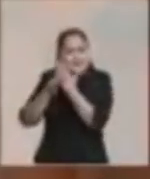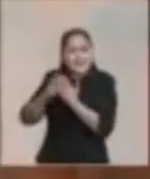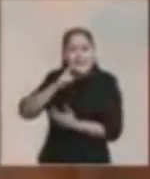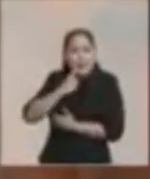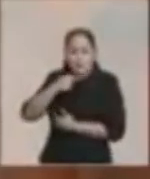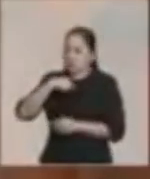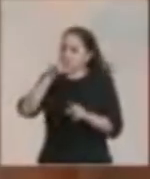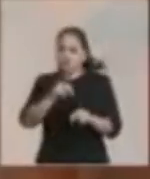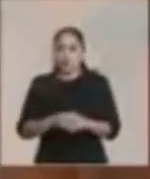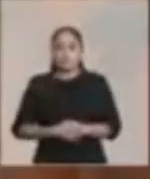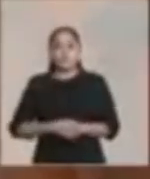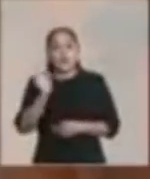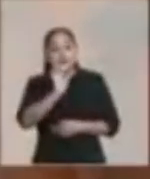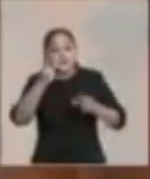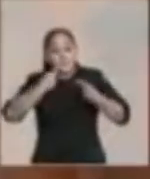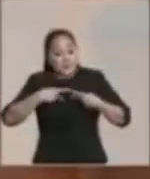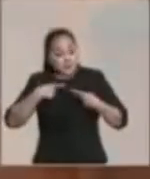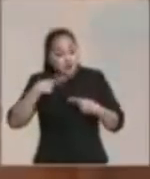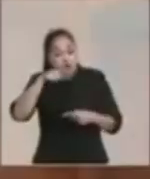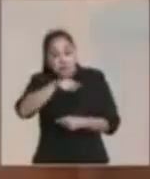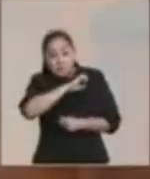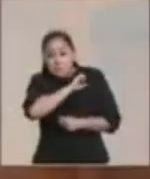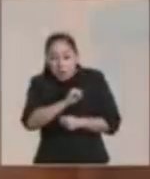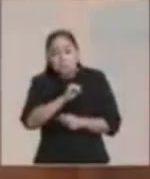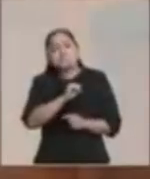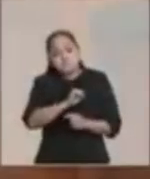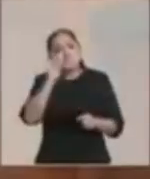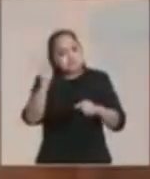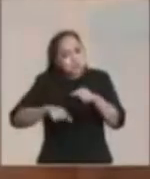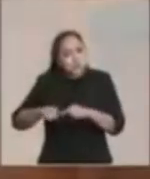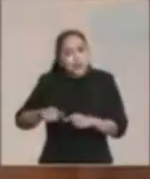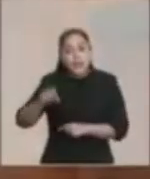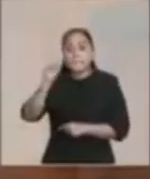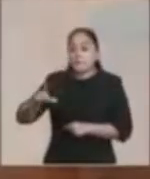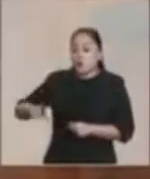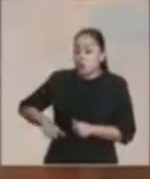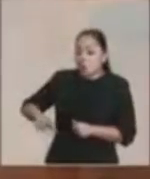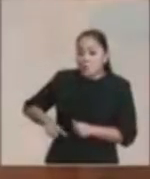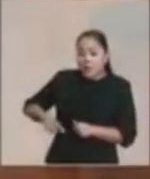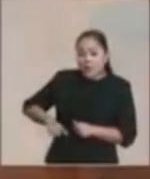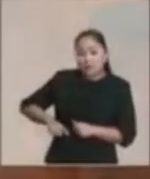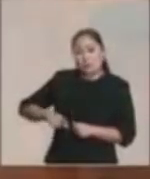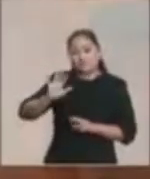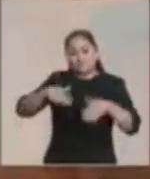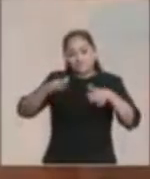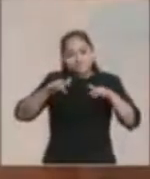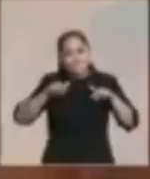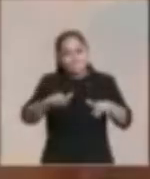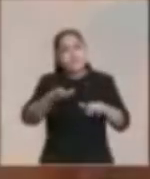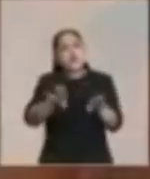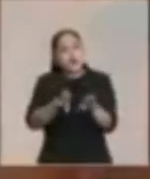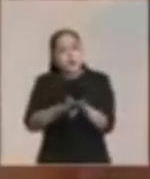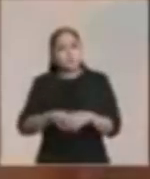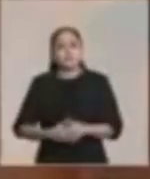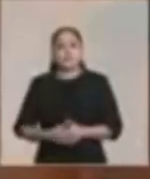causan la muerte. Va a haber presencia del Estado. Ahora sí tengo que redondear el último punto. Para